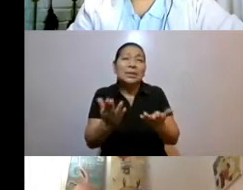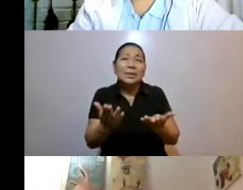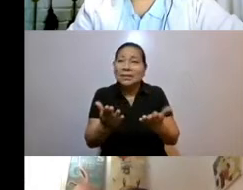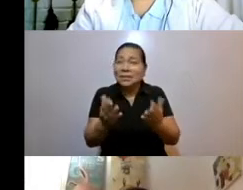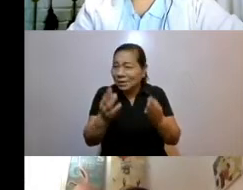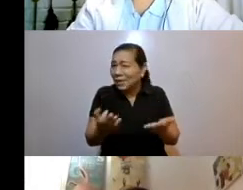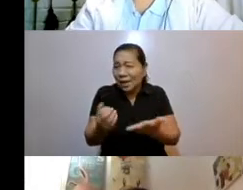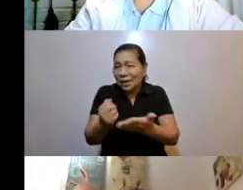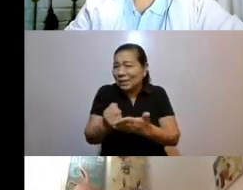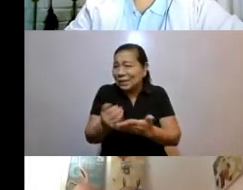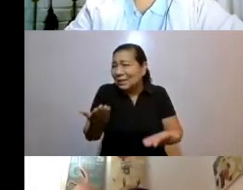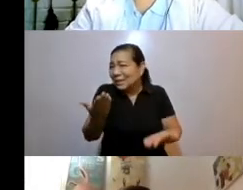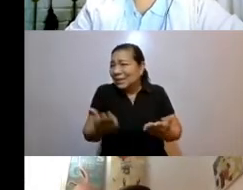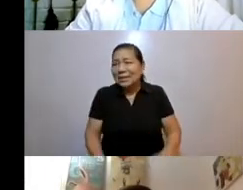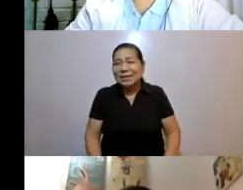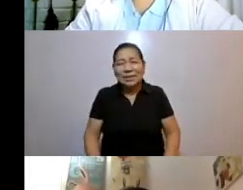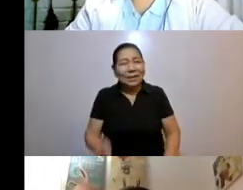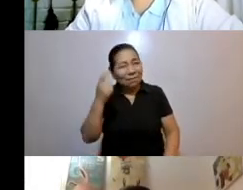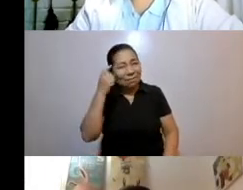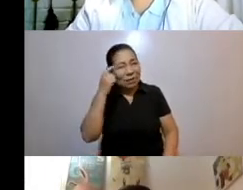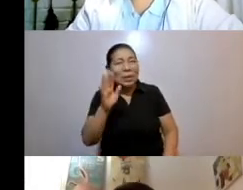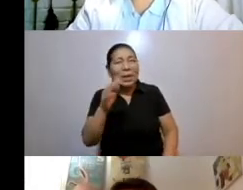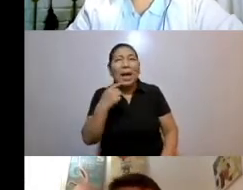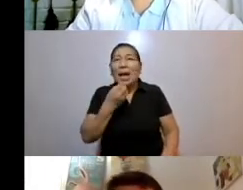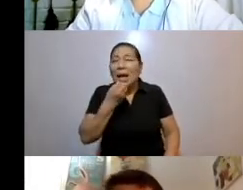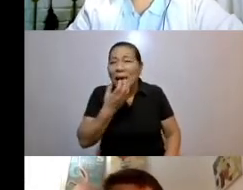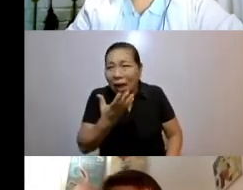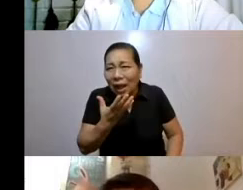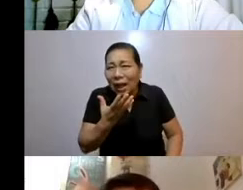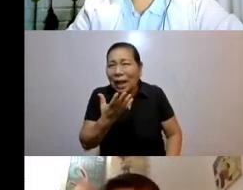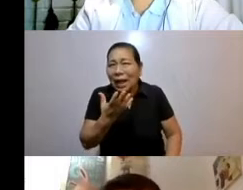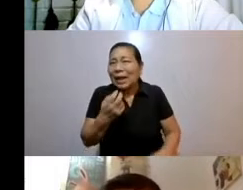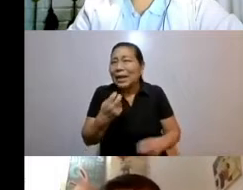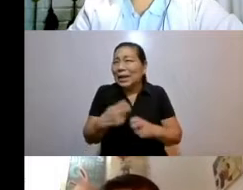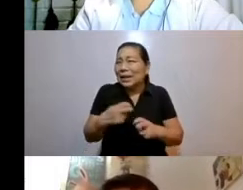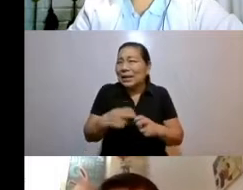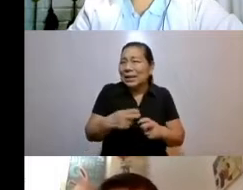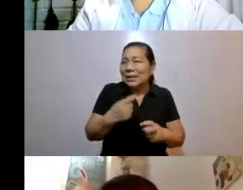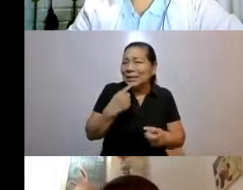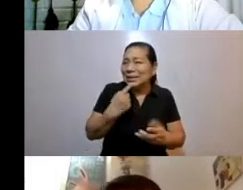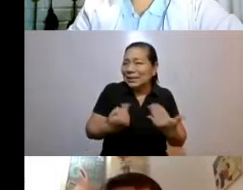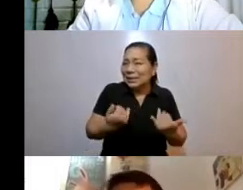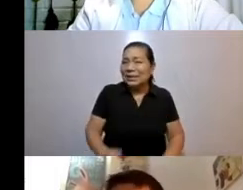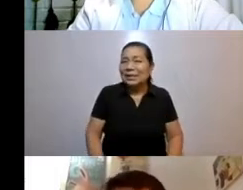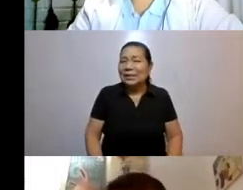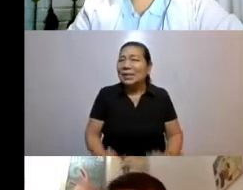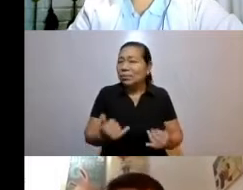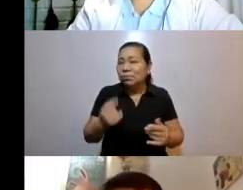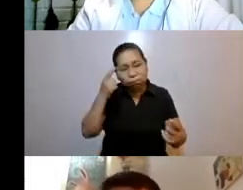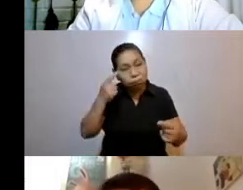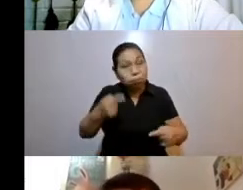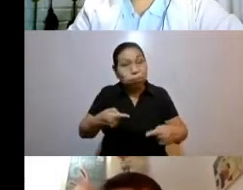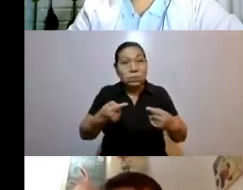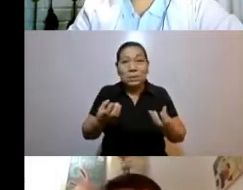no ayudan mucho a enfocar el problema, ¿no? Entonces se nos hace un poco más difícil a los que nos dedicamos a esto. Es todo un reto, ¿no? Es todo